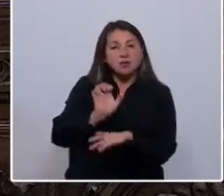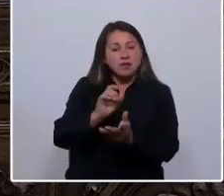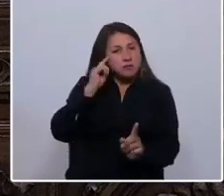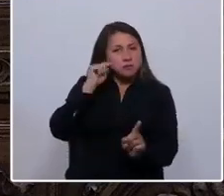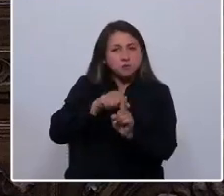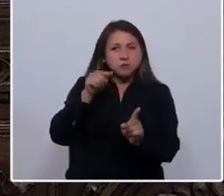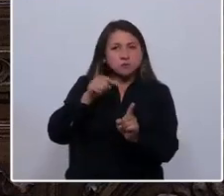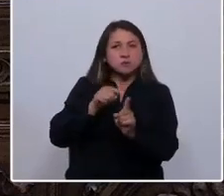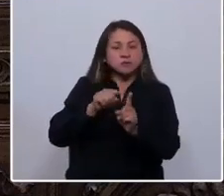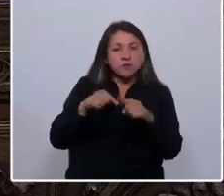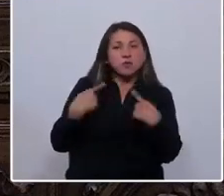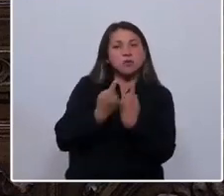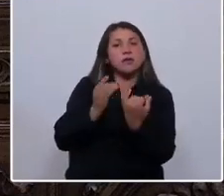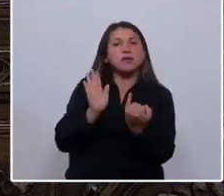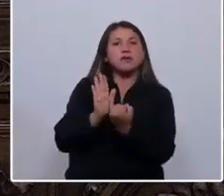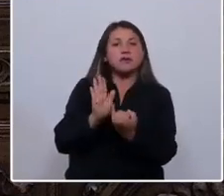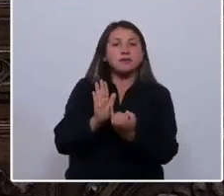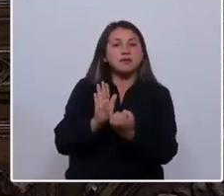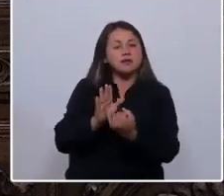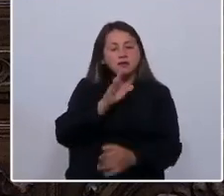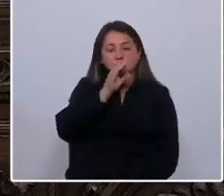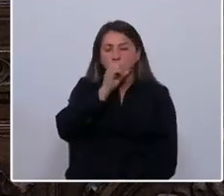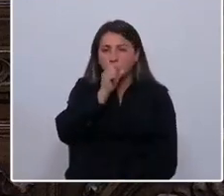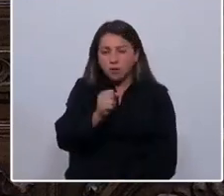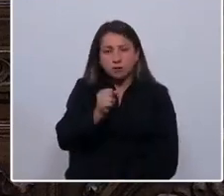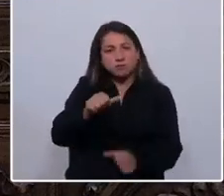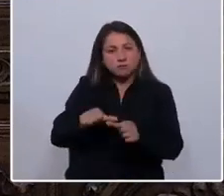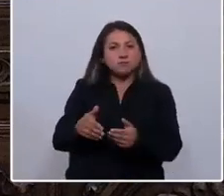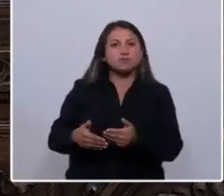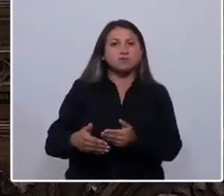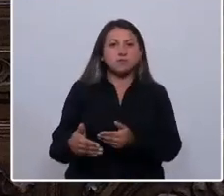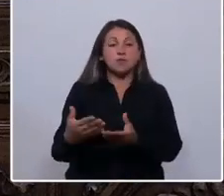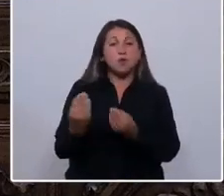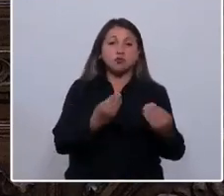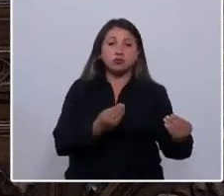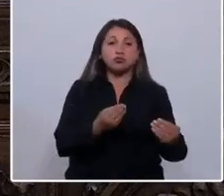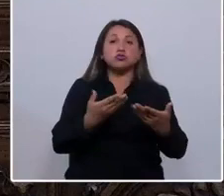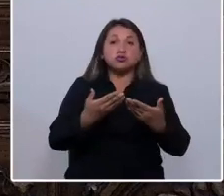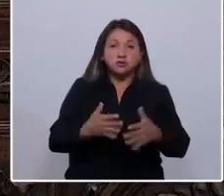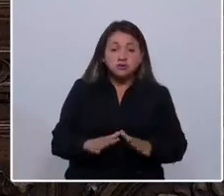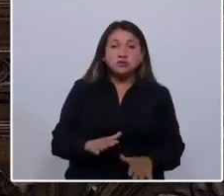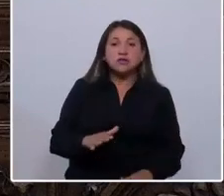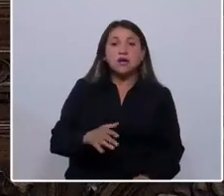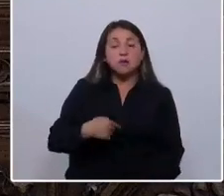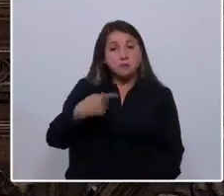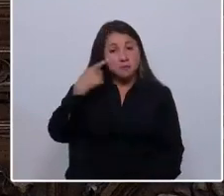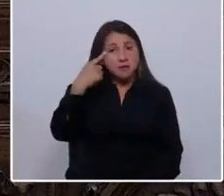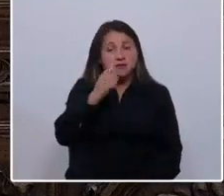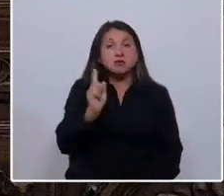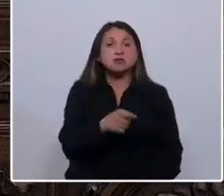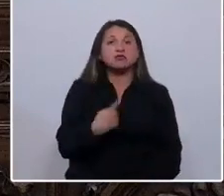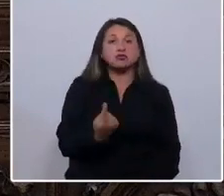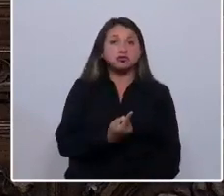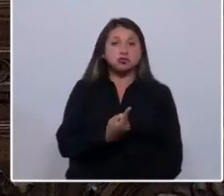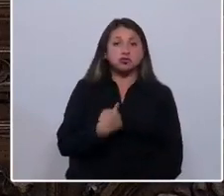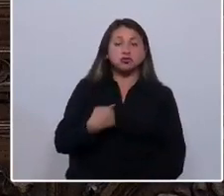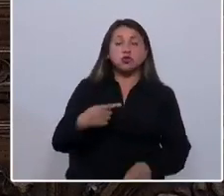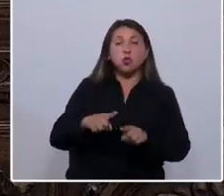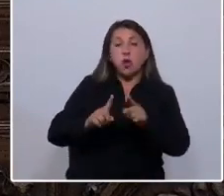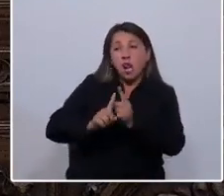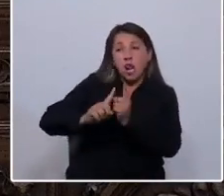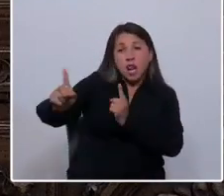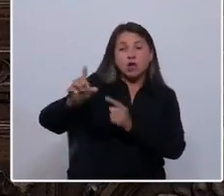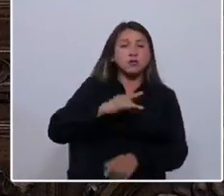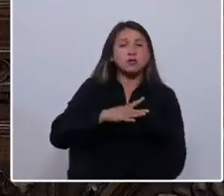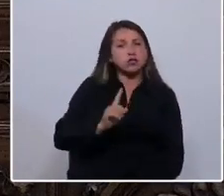nuestra identidad persiste y resiste. Porque como muchas aiceninas y aiceninos piensan, nosotros no estamos lejos, Chile